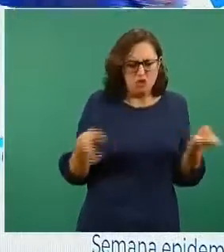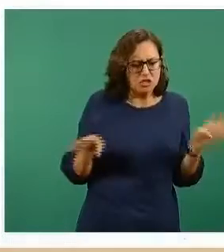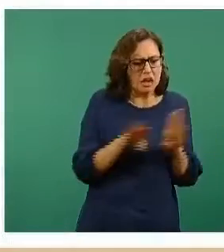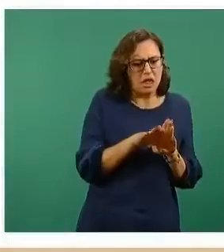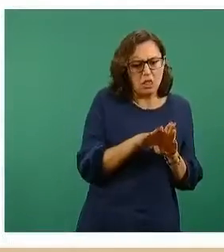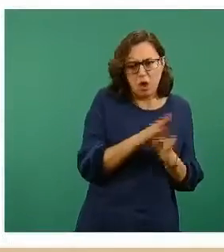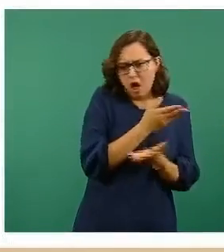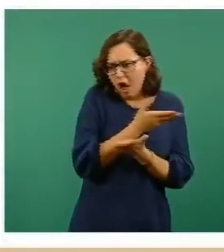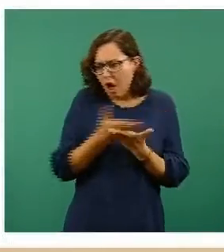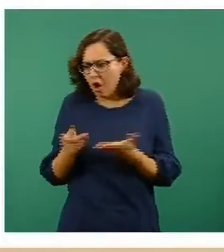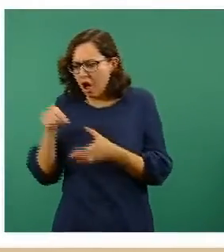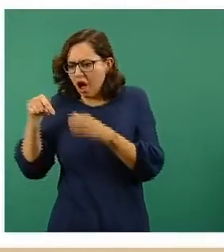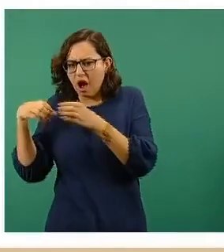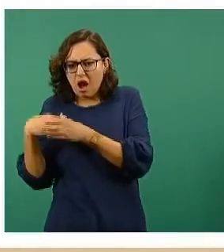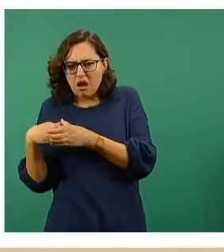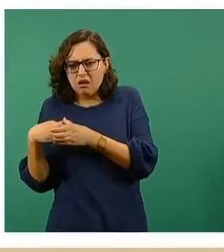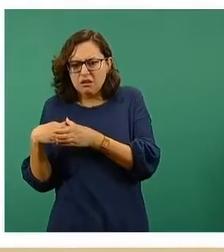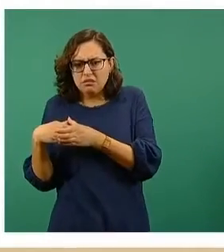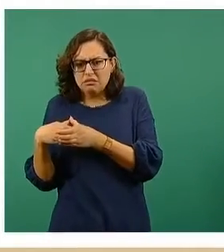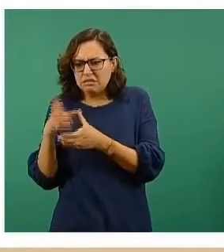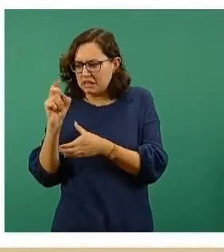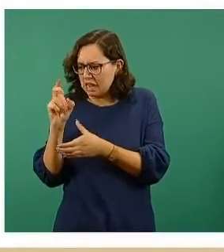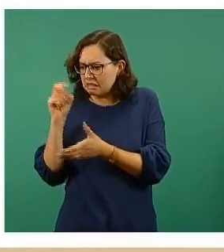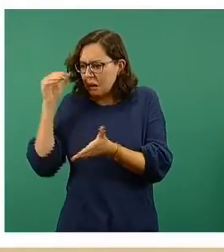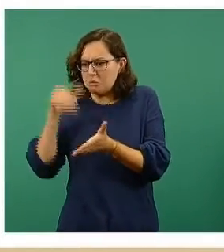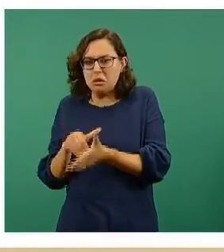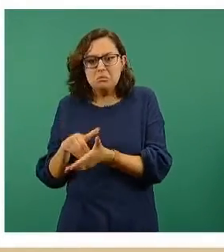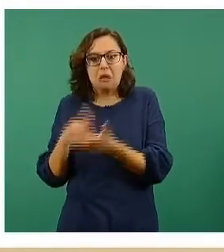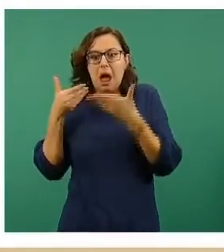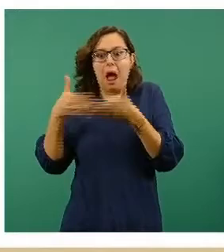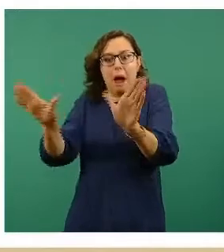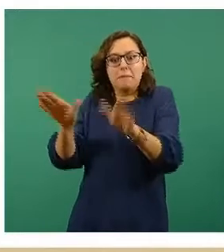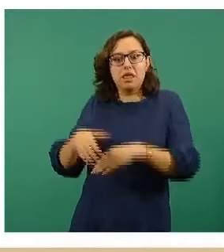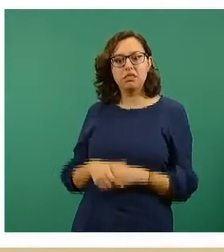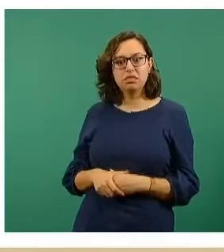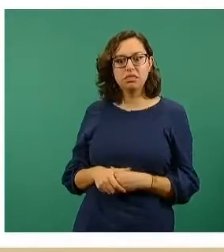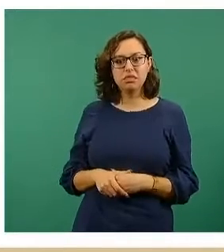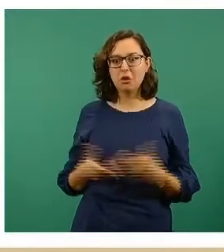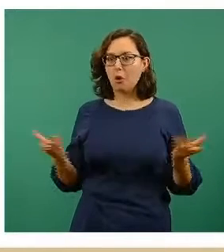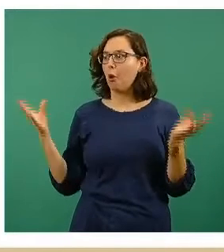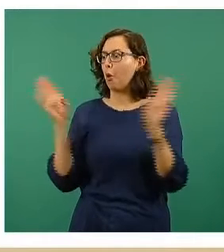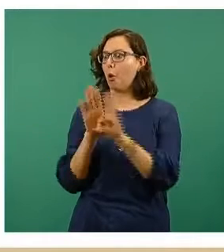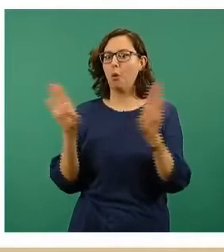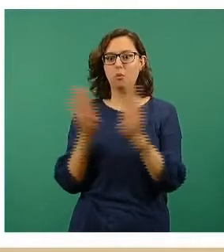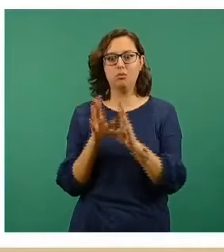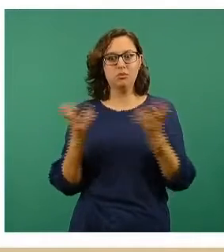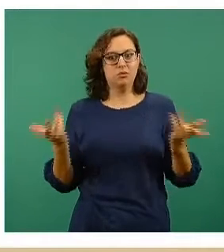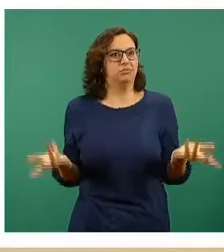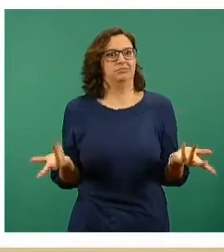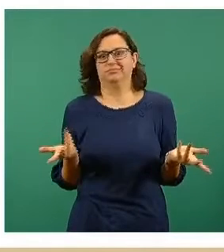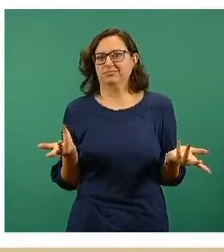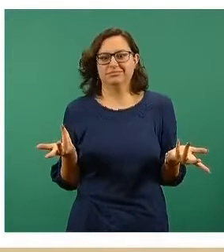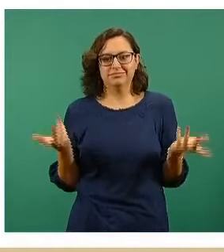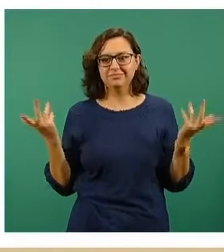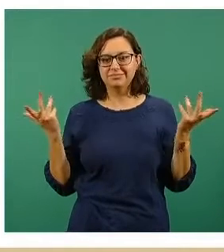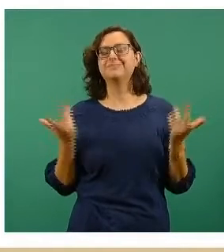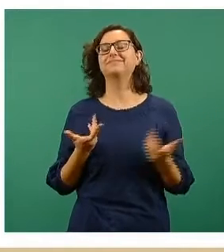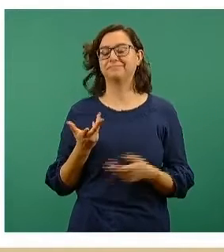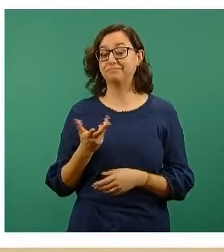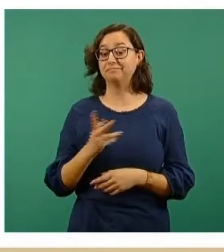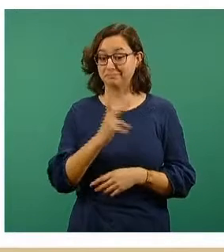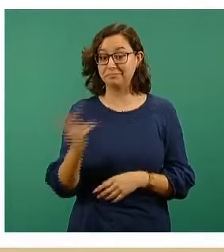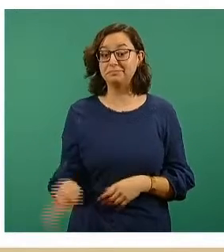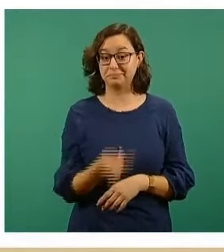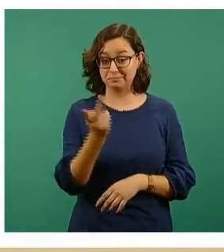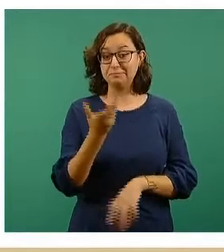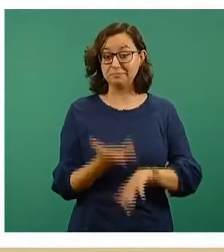aquí con 36,000 casos están pensando en abrir el sistema educativo? Súper importante esa pregunta.